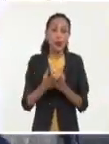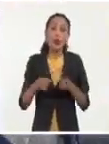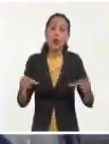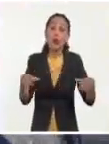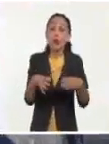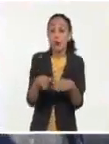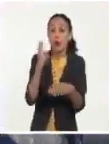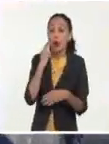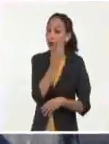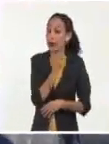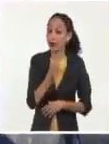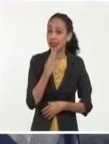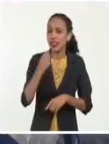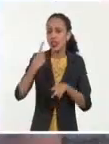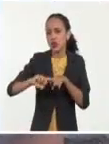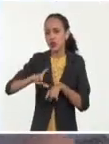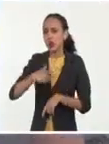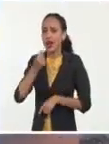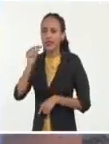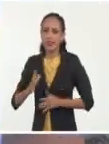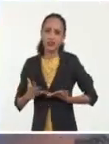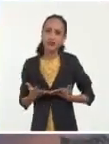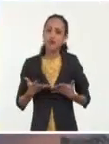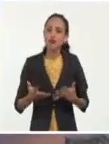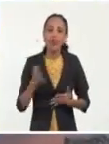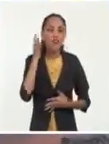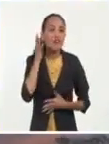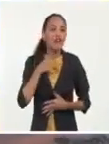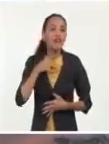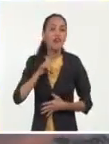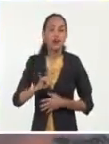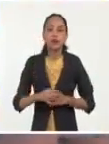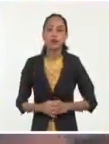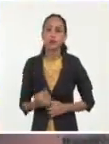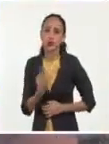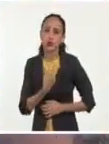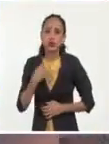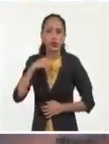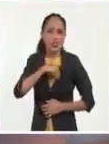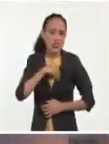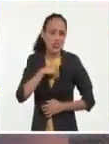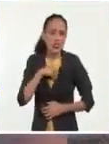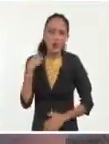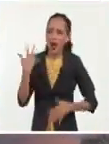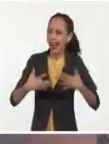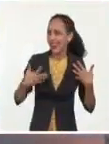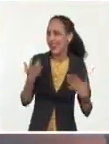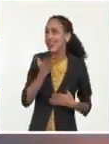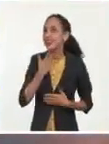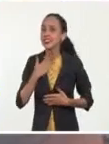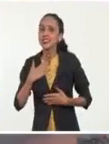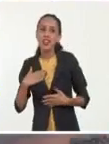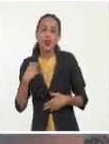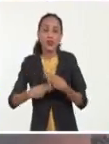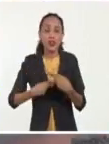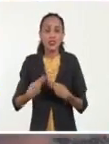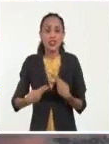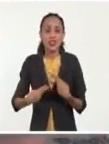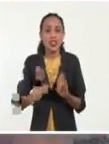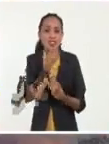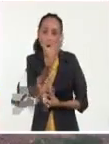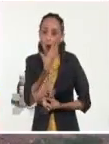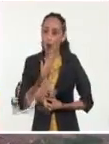los artistas aficionados de la FEU. Lo que más traemos es mucha alegría, muchas ansias de hacer y mucha juventud,